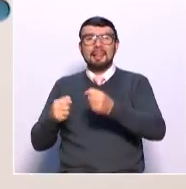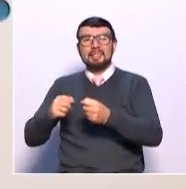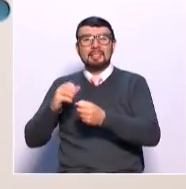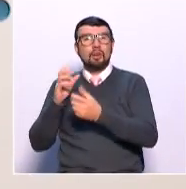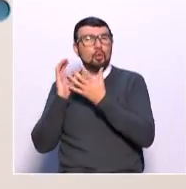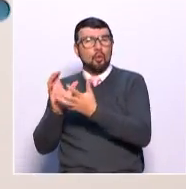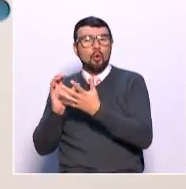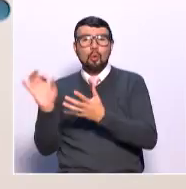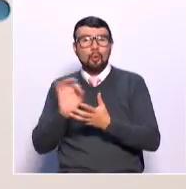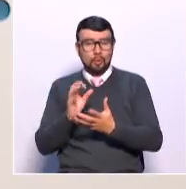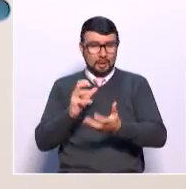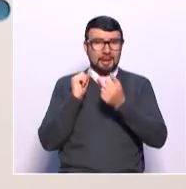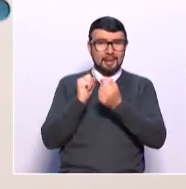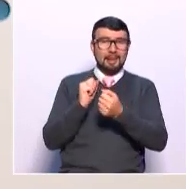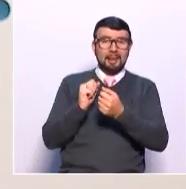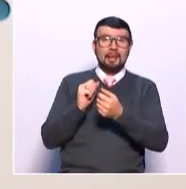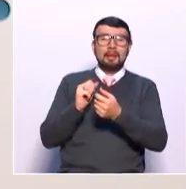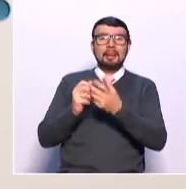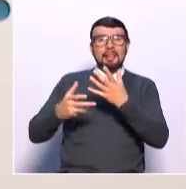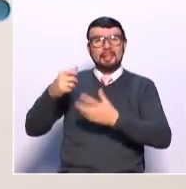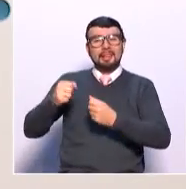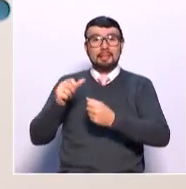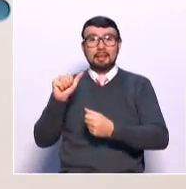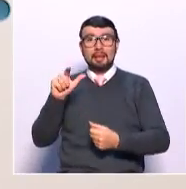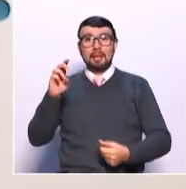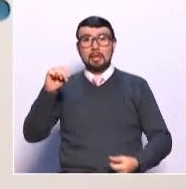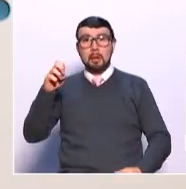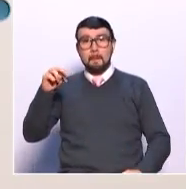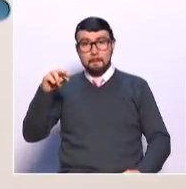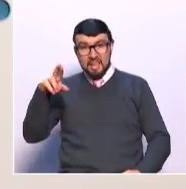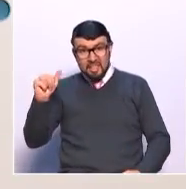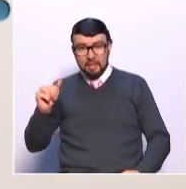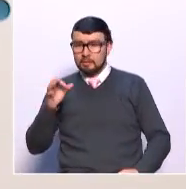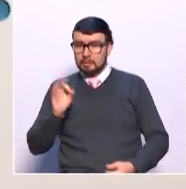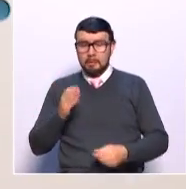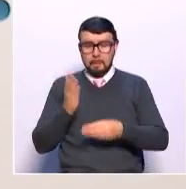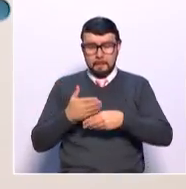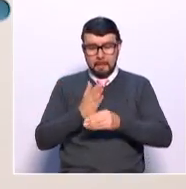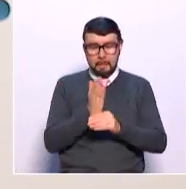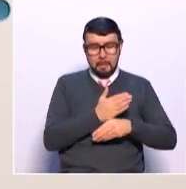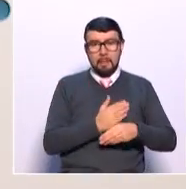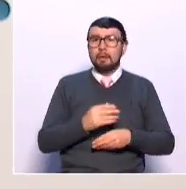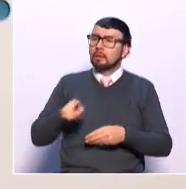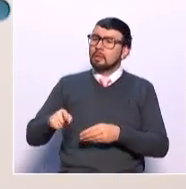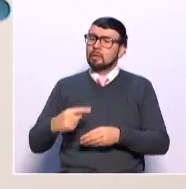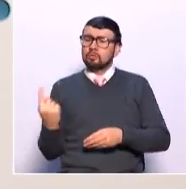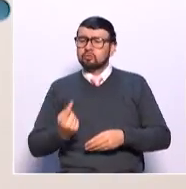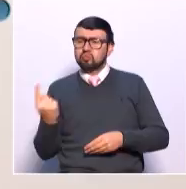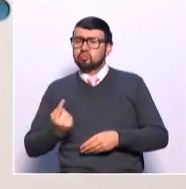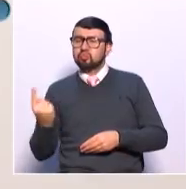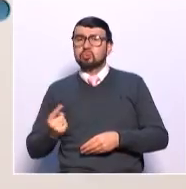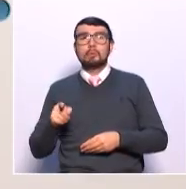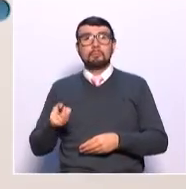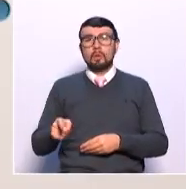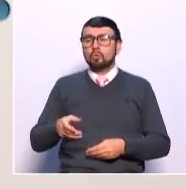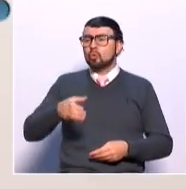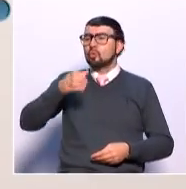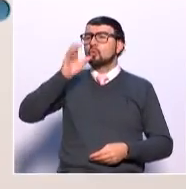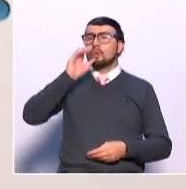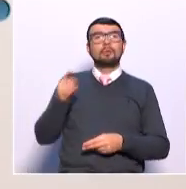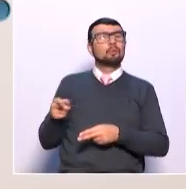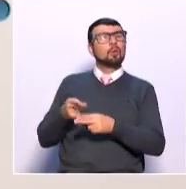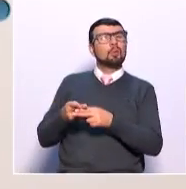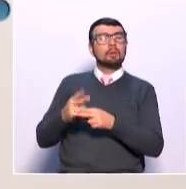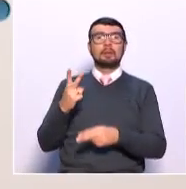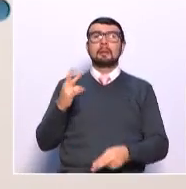almendra y siempre lo preparo un licuado en fruit en fruta hago el batido y eso llama vitamina y